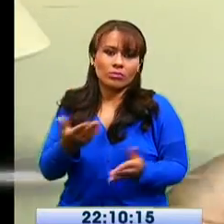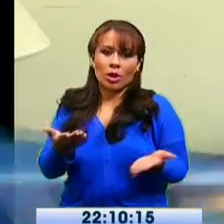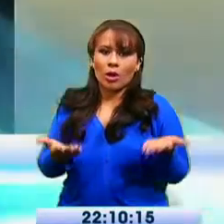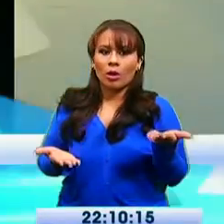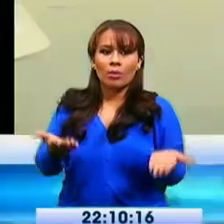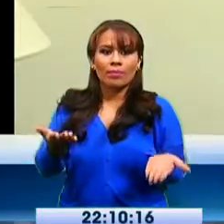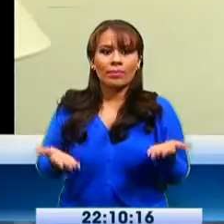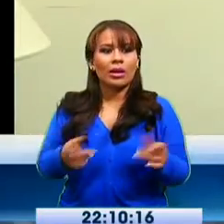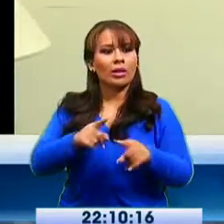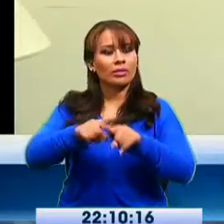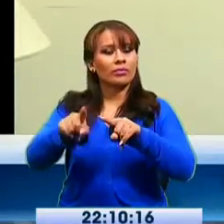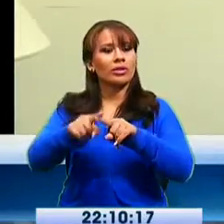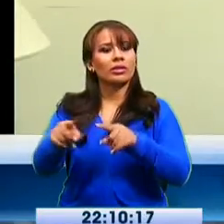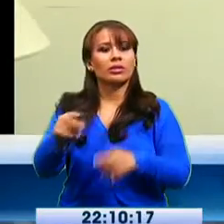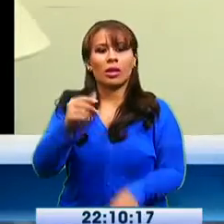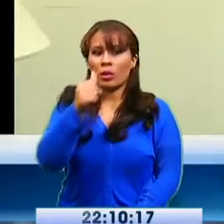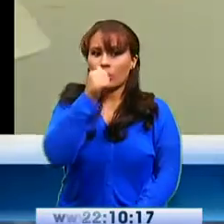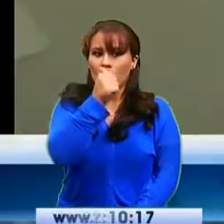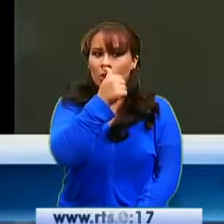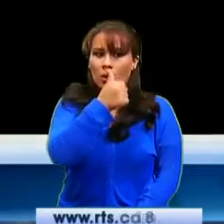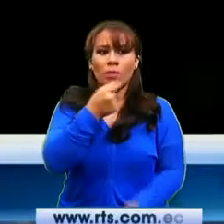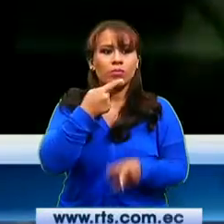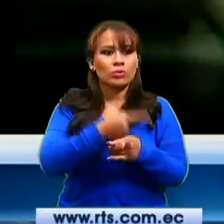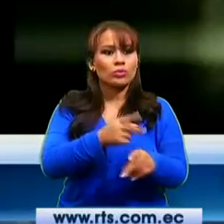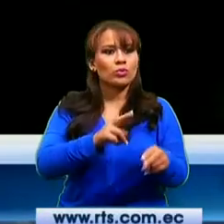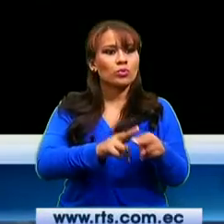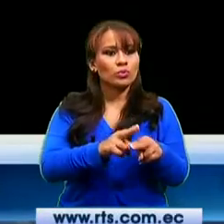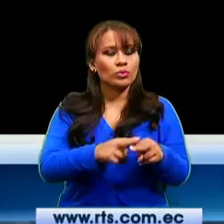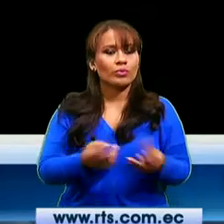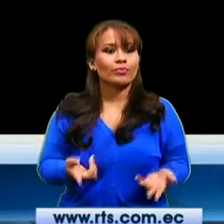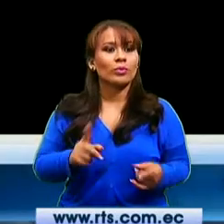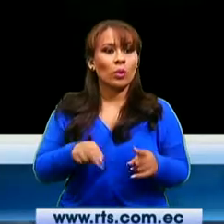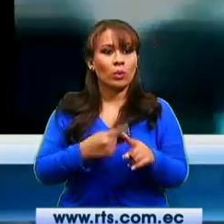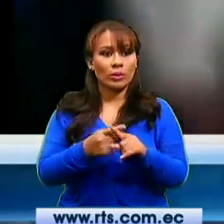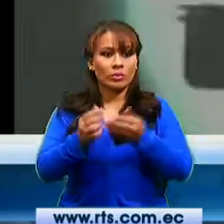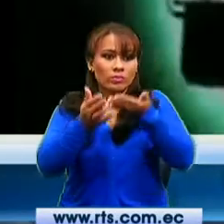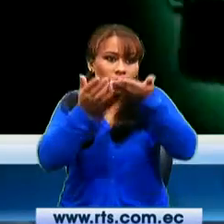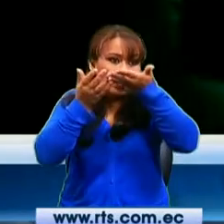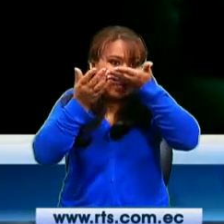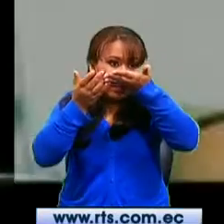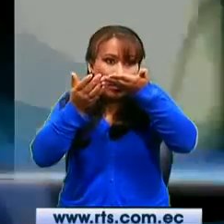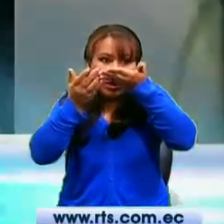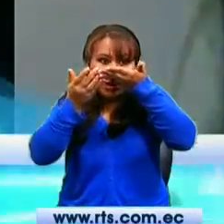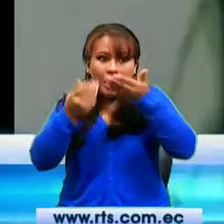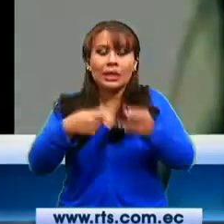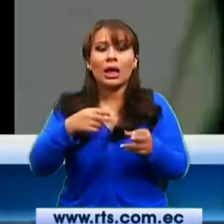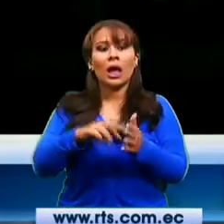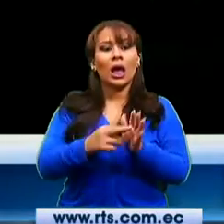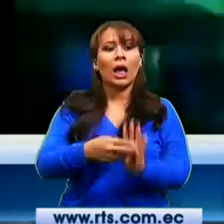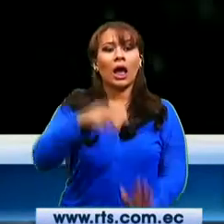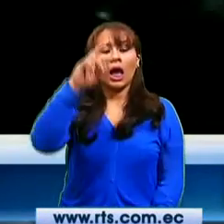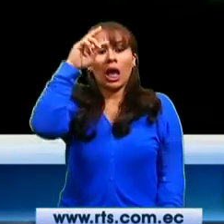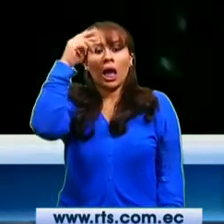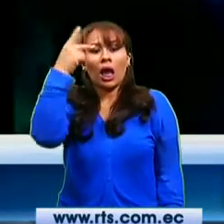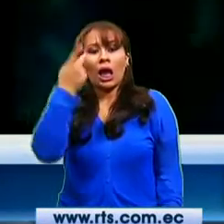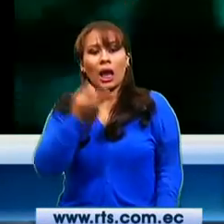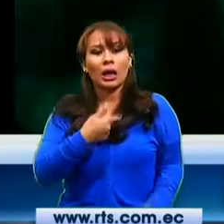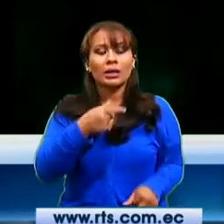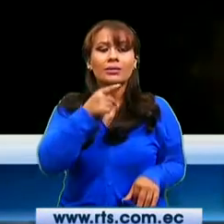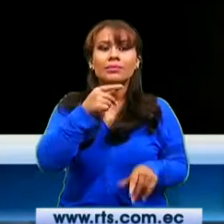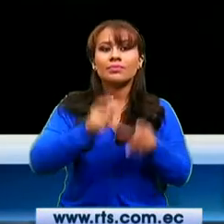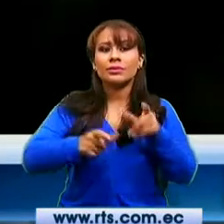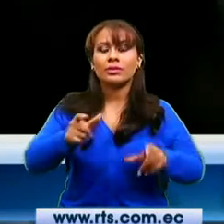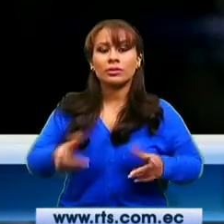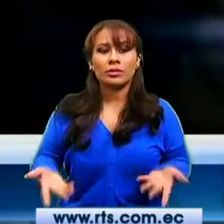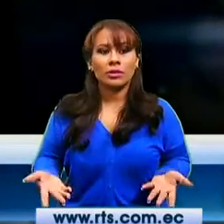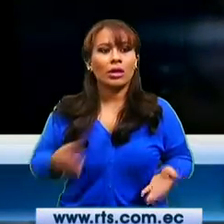tipos similares de sustancias químicas y empiezan a utilizar. El inhalar esta droga produce euforia, estado de satisfacción y placer en las personas, pero